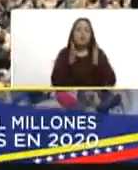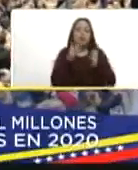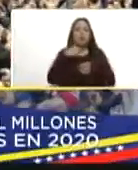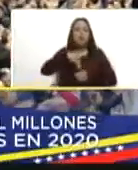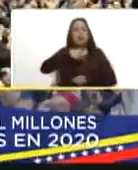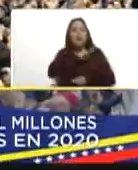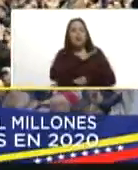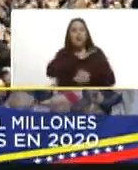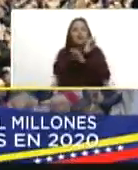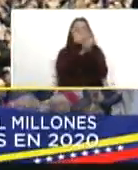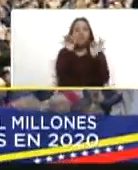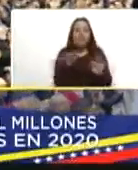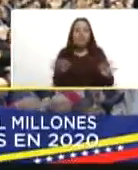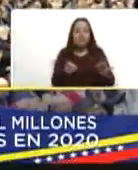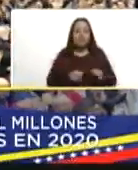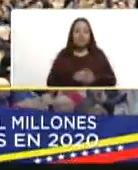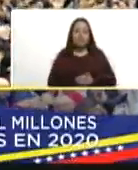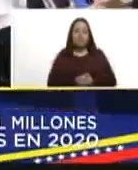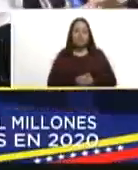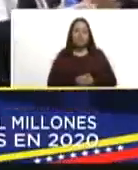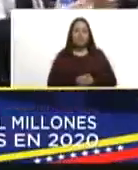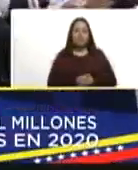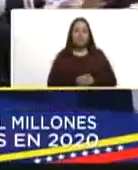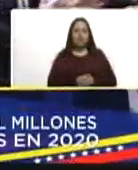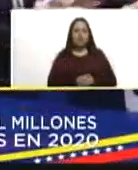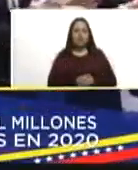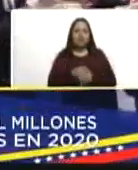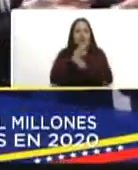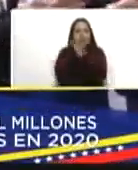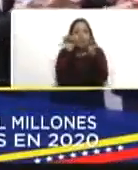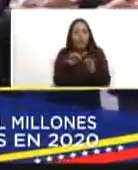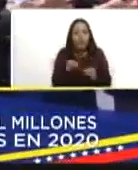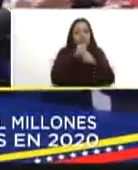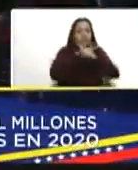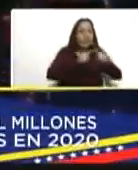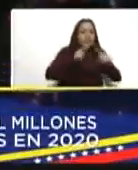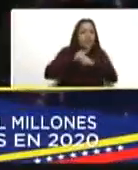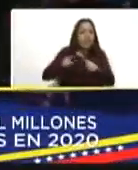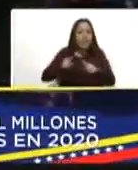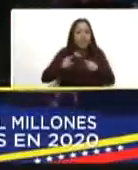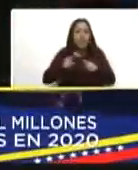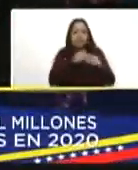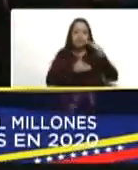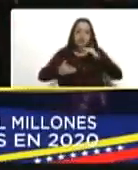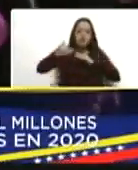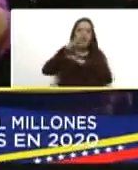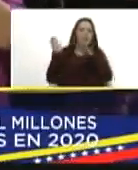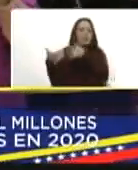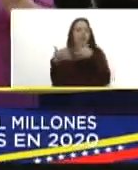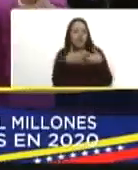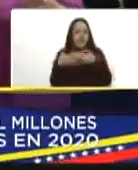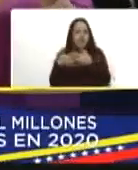propi fórmula de manera multidimensional venciendo la